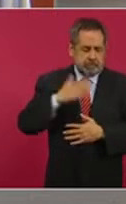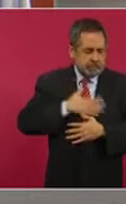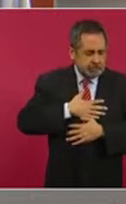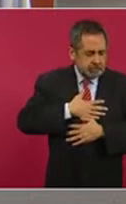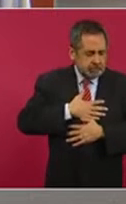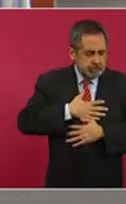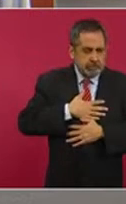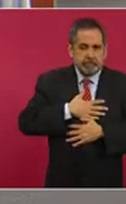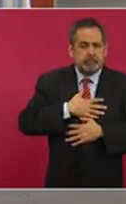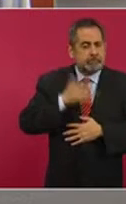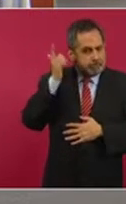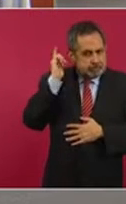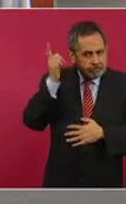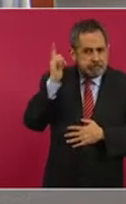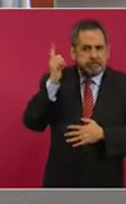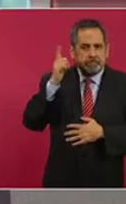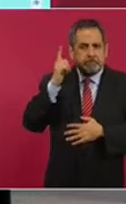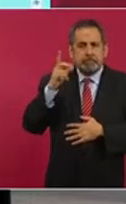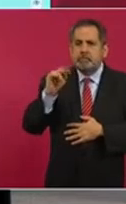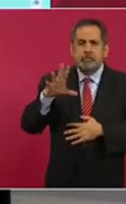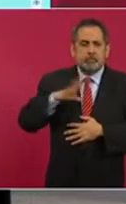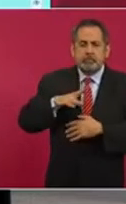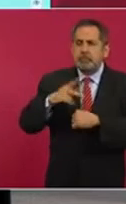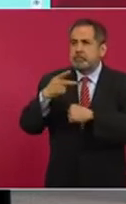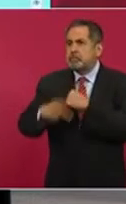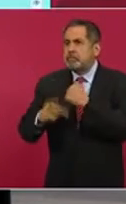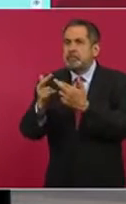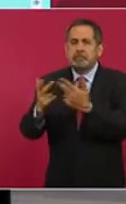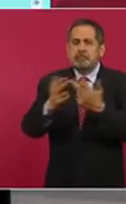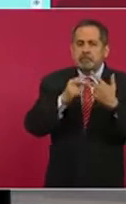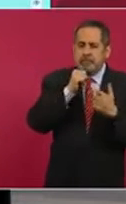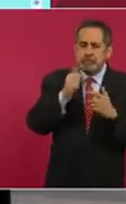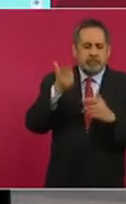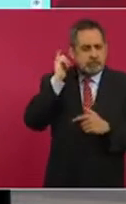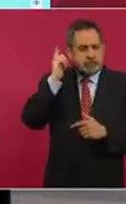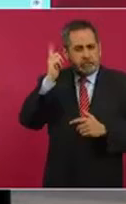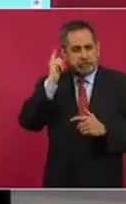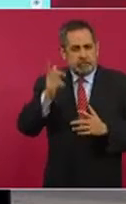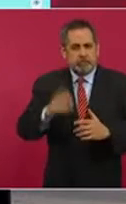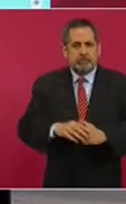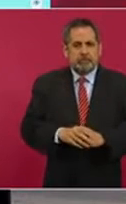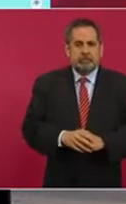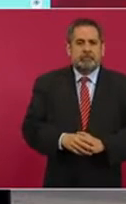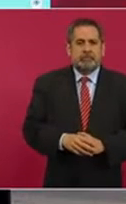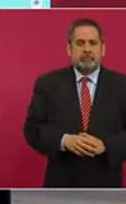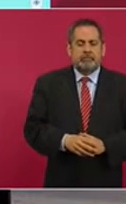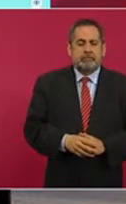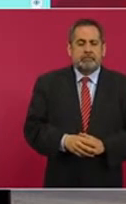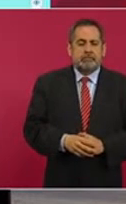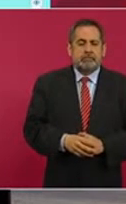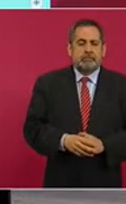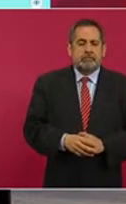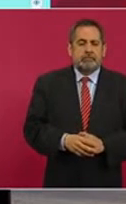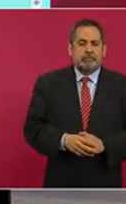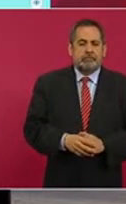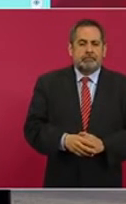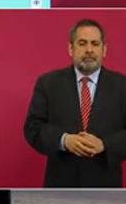de todo corazón, que no haya desgracias